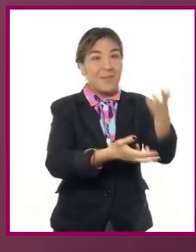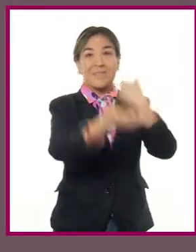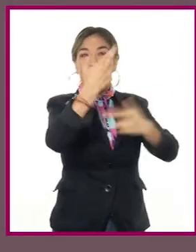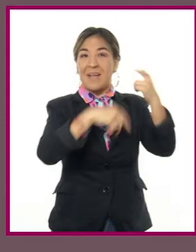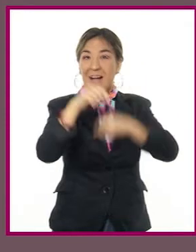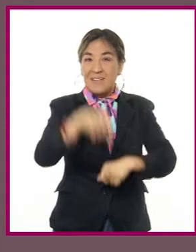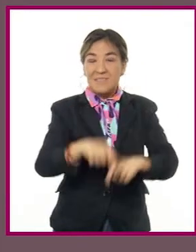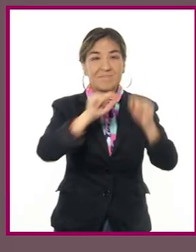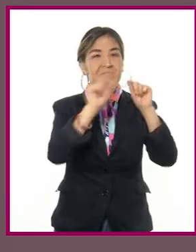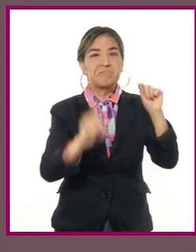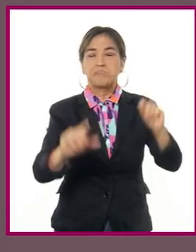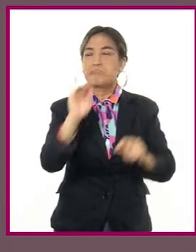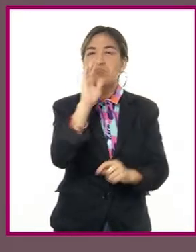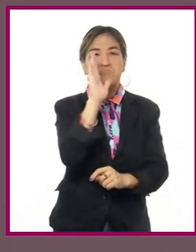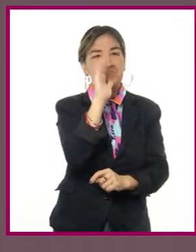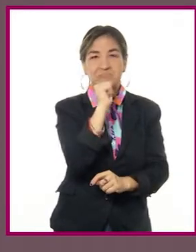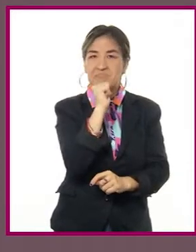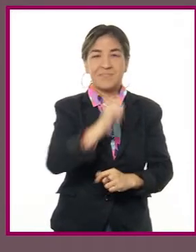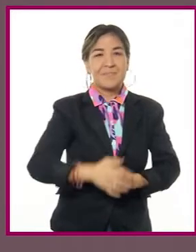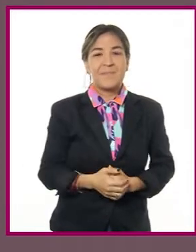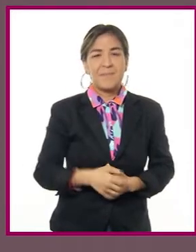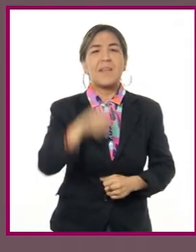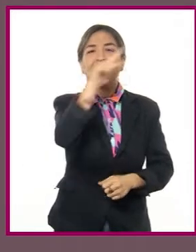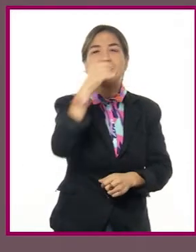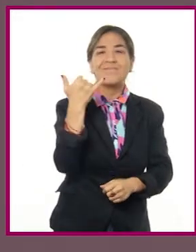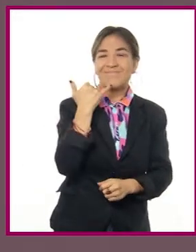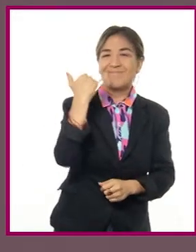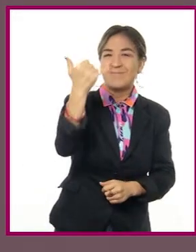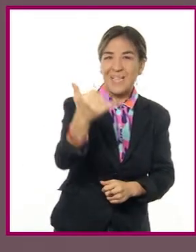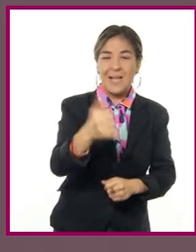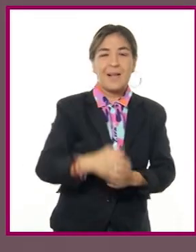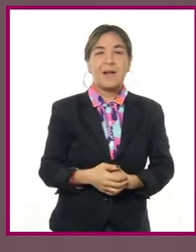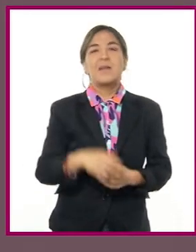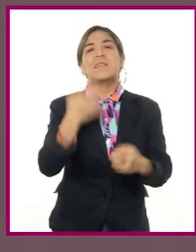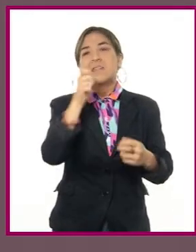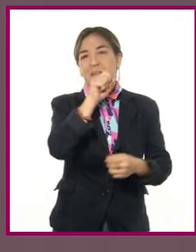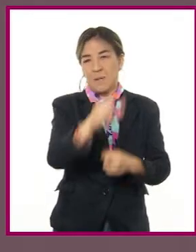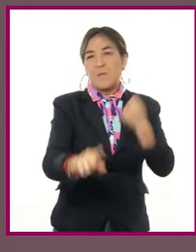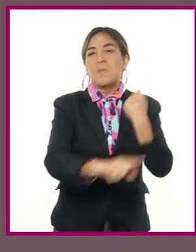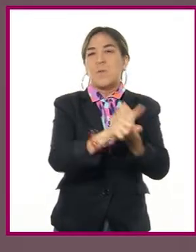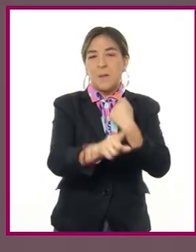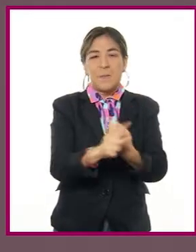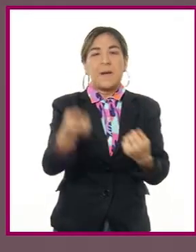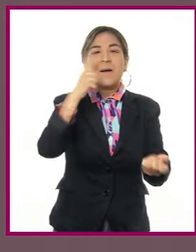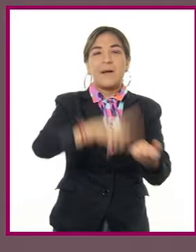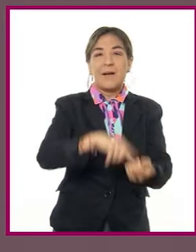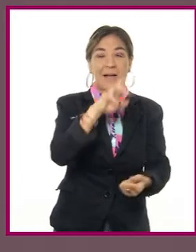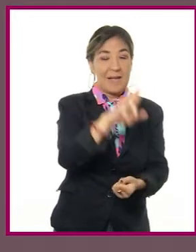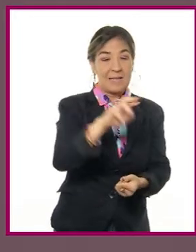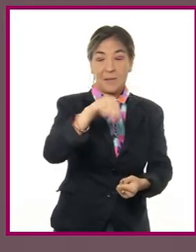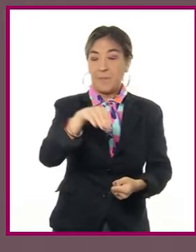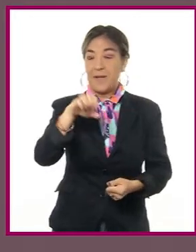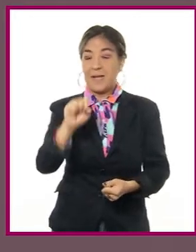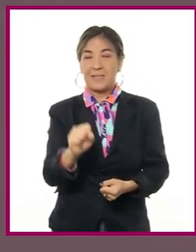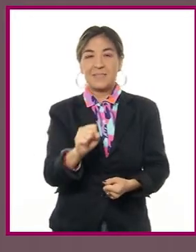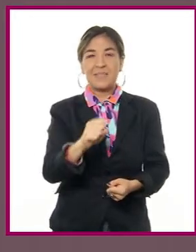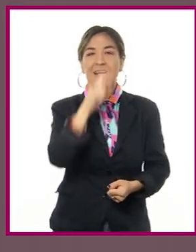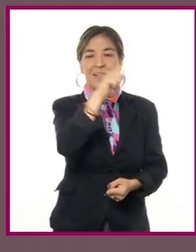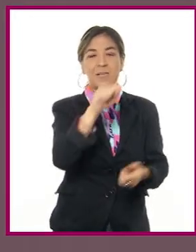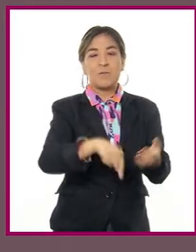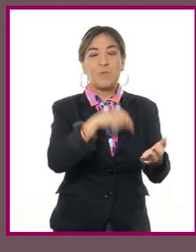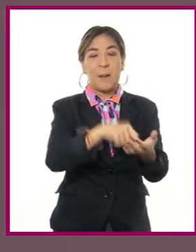país. El telegrama Zimmermann, así como el hundimiento del barco RMS Lusitania